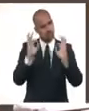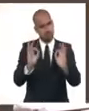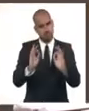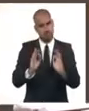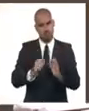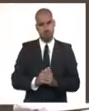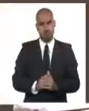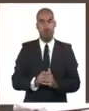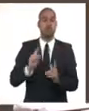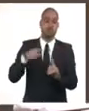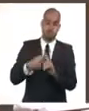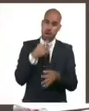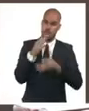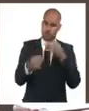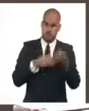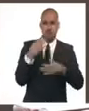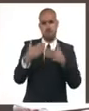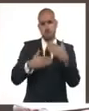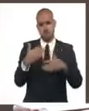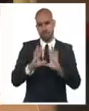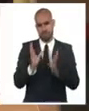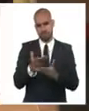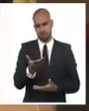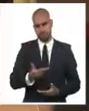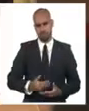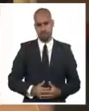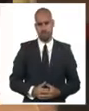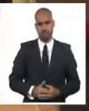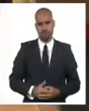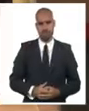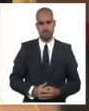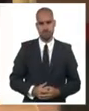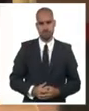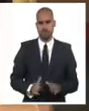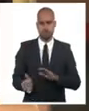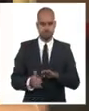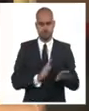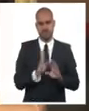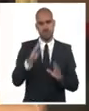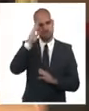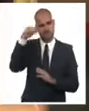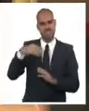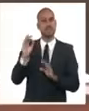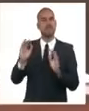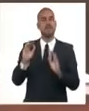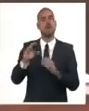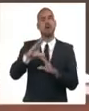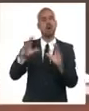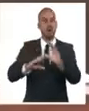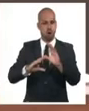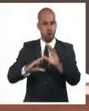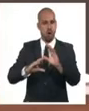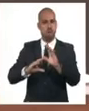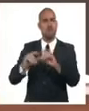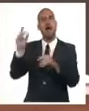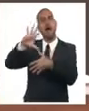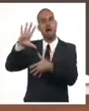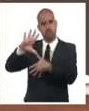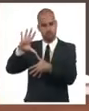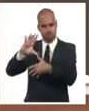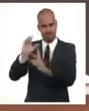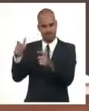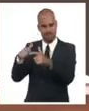explicar la situación en que nos encontramos. Con relación a la Cumbre de las Américas, explicar lo siguiente. Todos conocemos que el gobierno